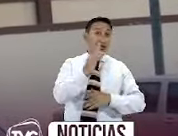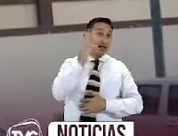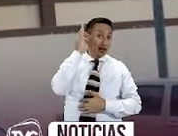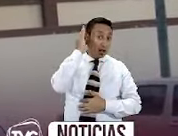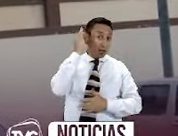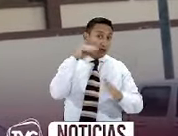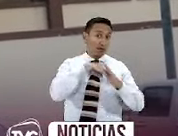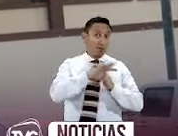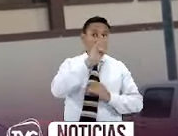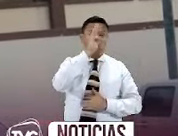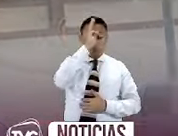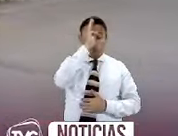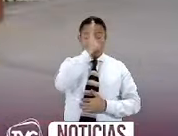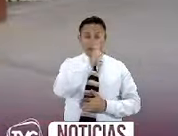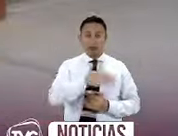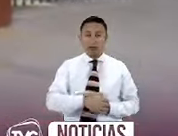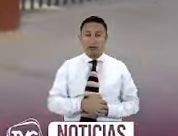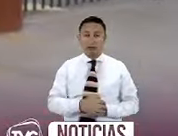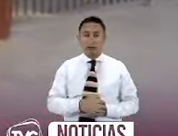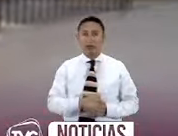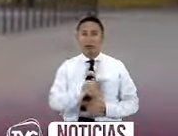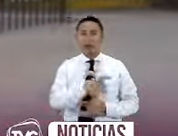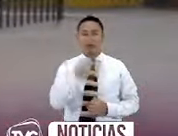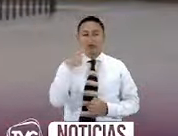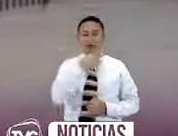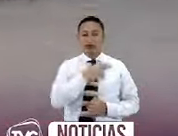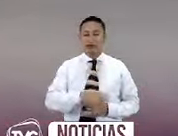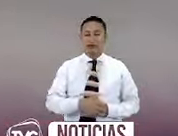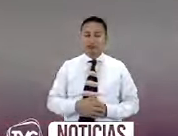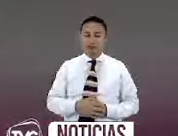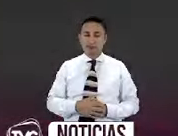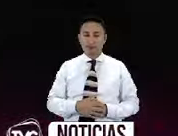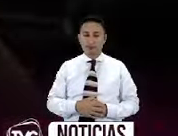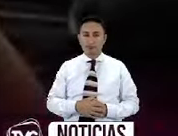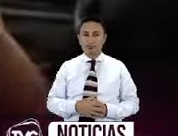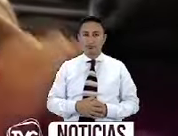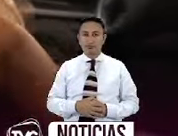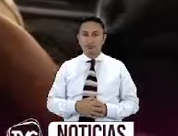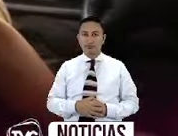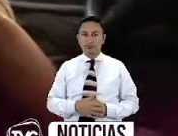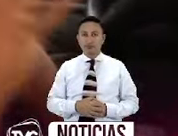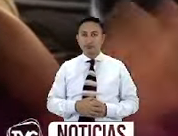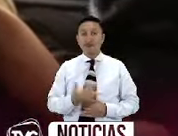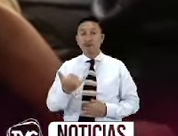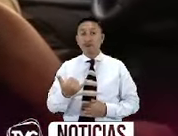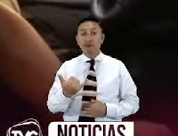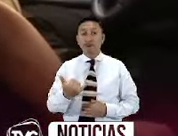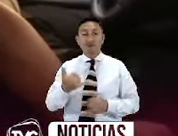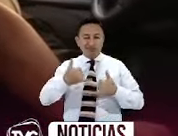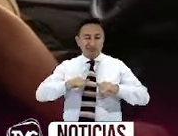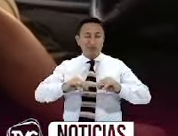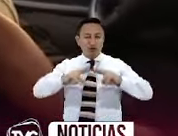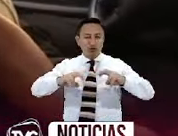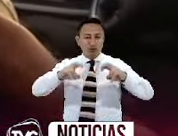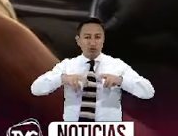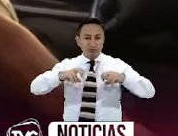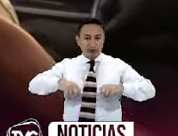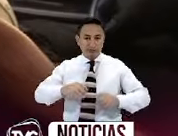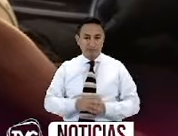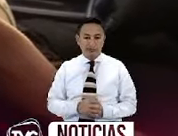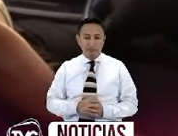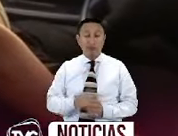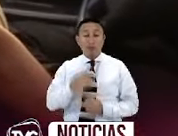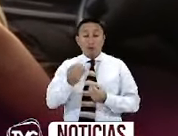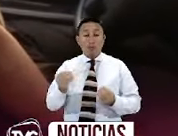hospital del cantón, pero esto fue desmentido por el jefe policial. Estamos todavía trabajando con el eje investigativo, yo no les podría decir